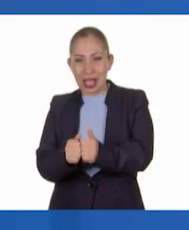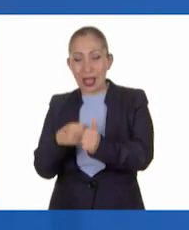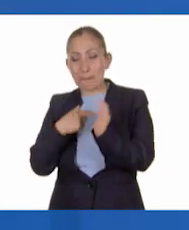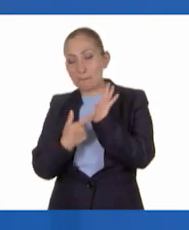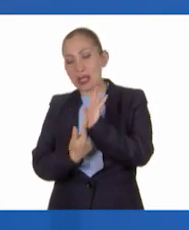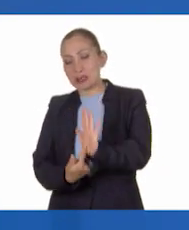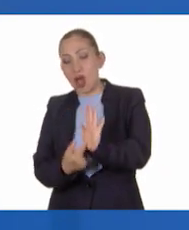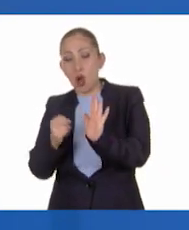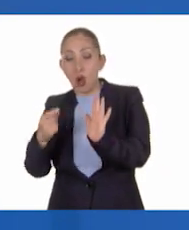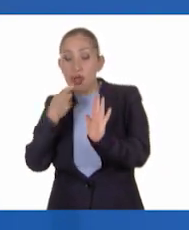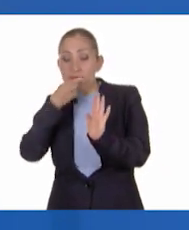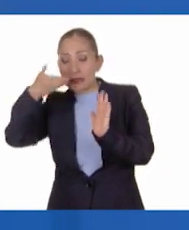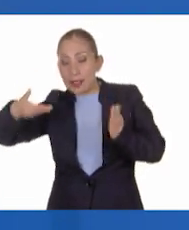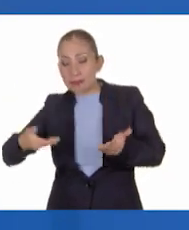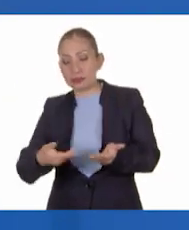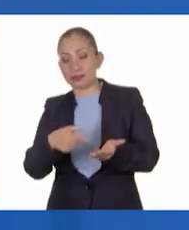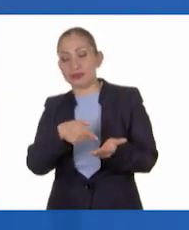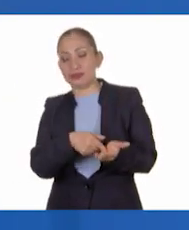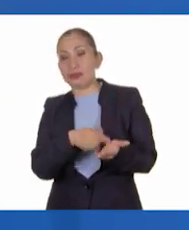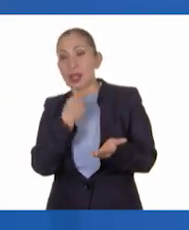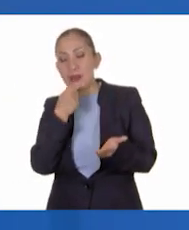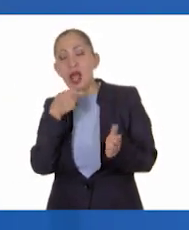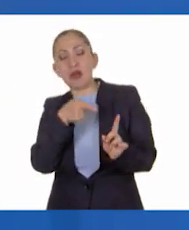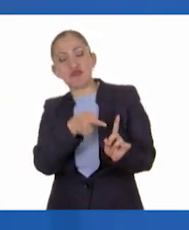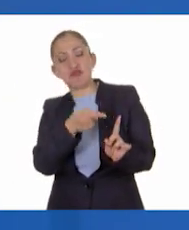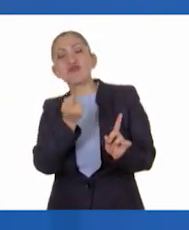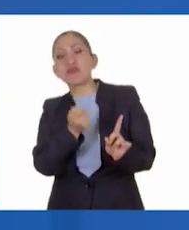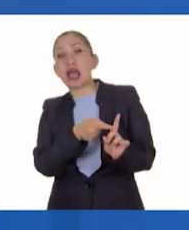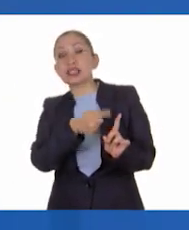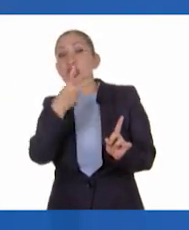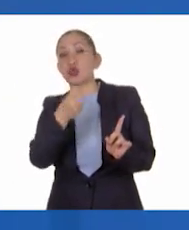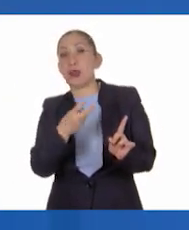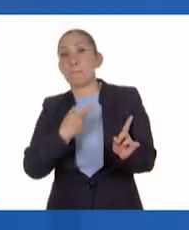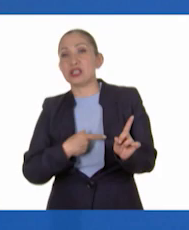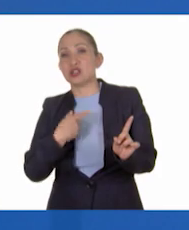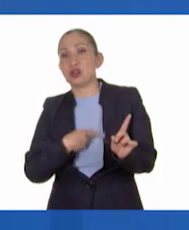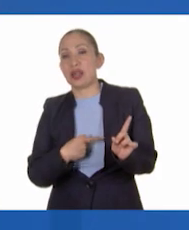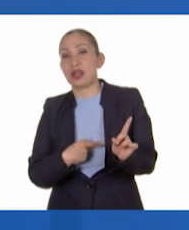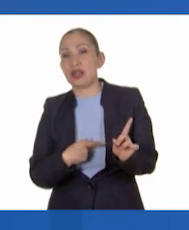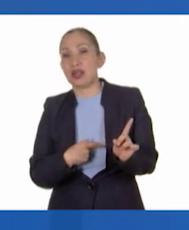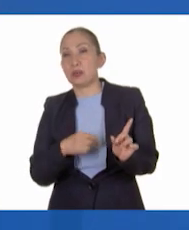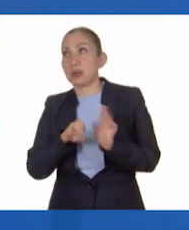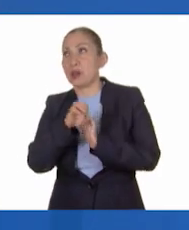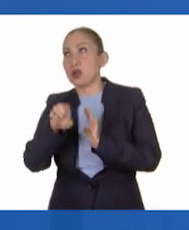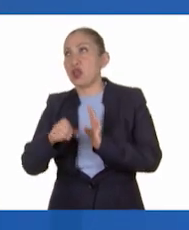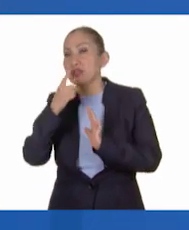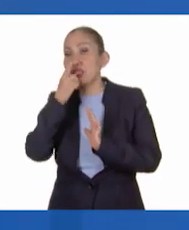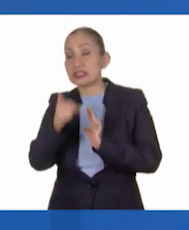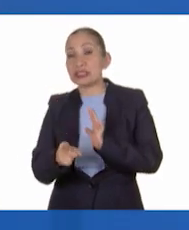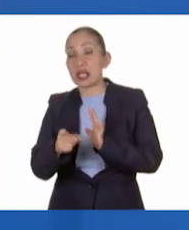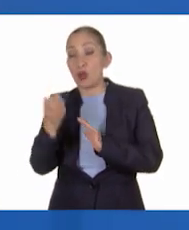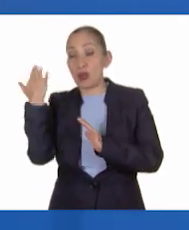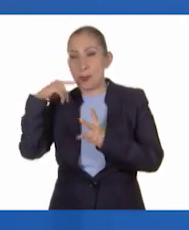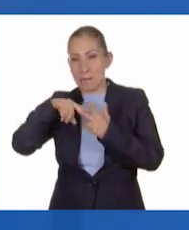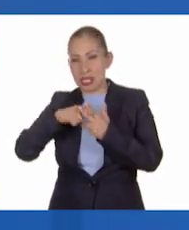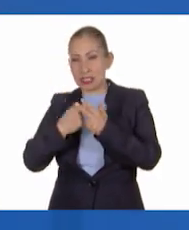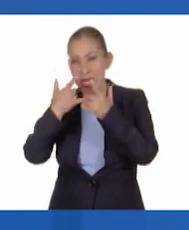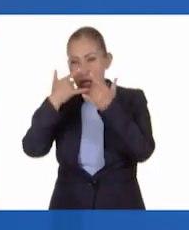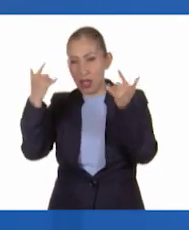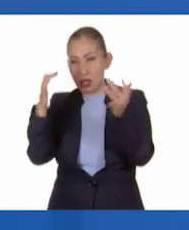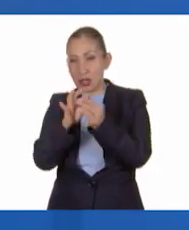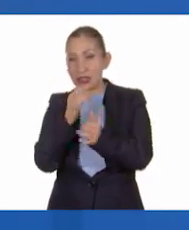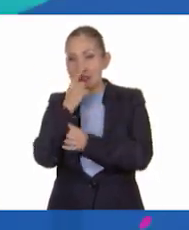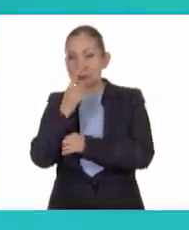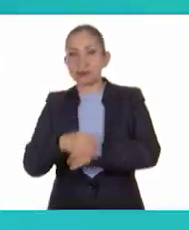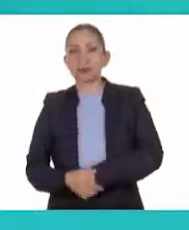o quizá mejor deberíamos decir que se dirige a ella en segunda persona. Por ejemplo, al principio del cuento